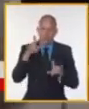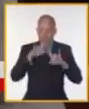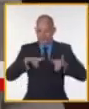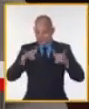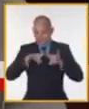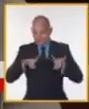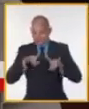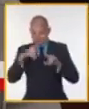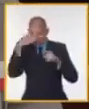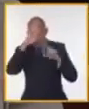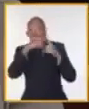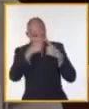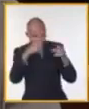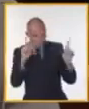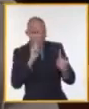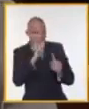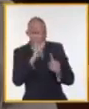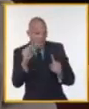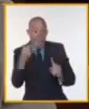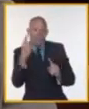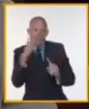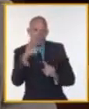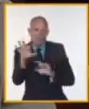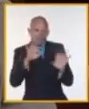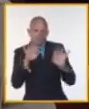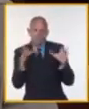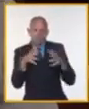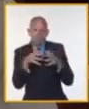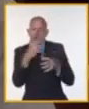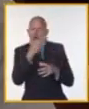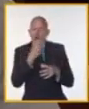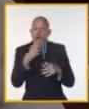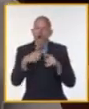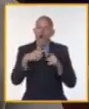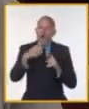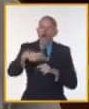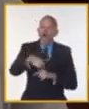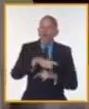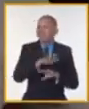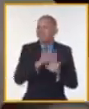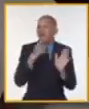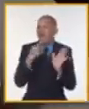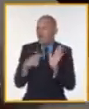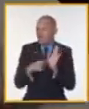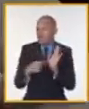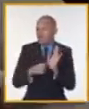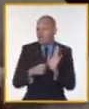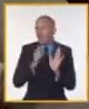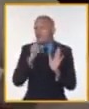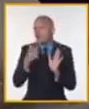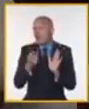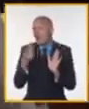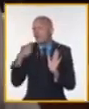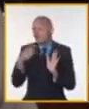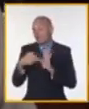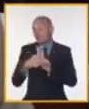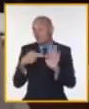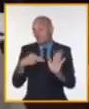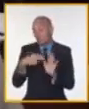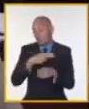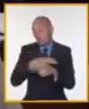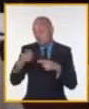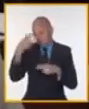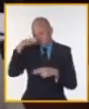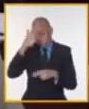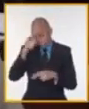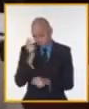el punto de los acuerdos se discutió el tema de la enseñanza de la historia, que es uno de los temas que pueden ayudar a resolver este problema. Este es un